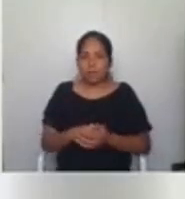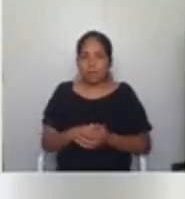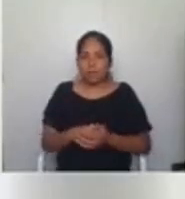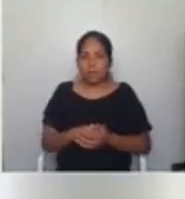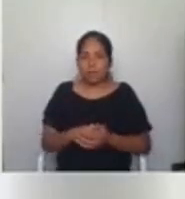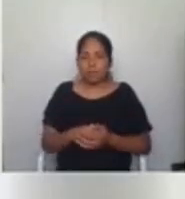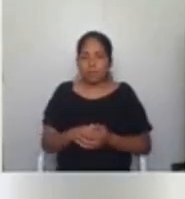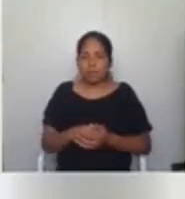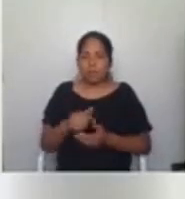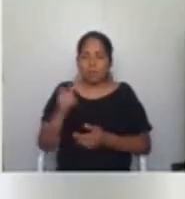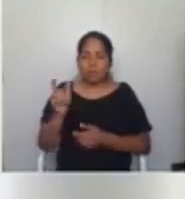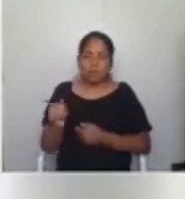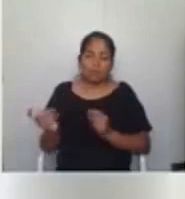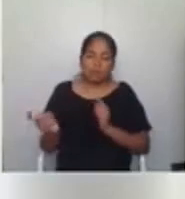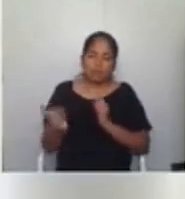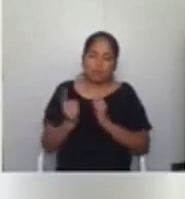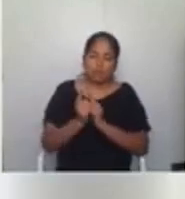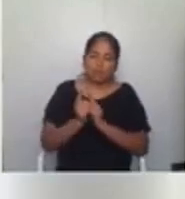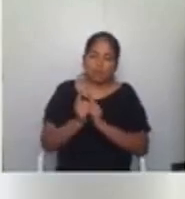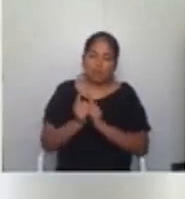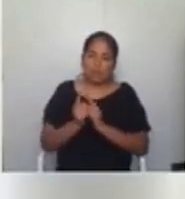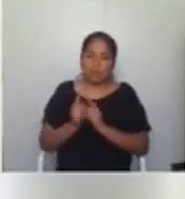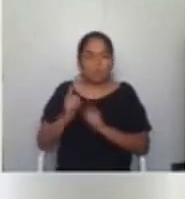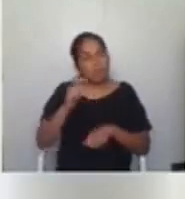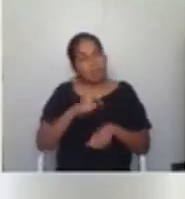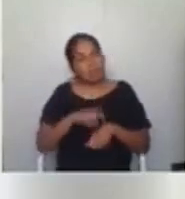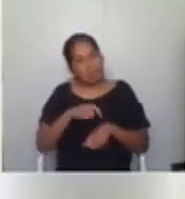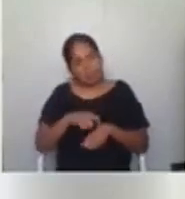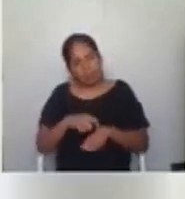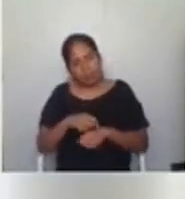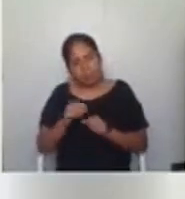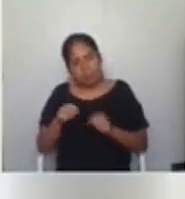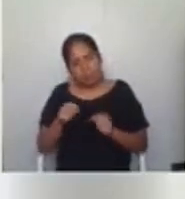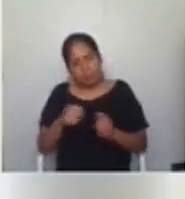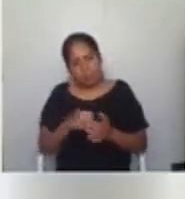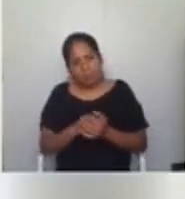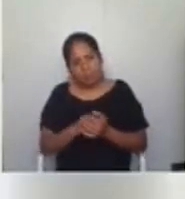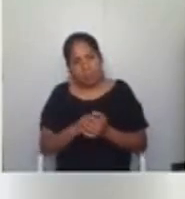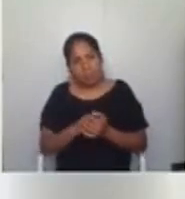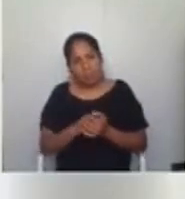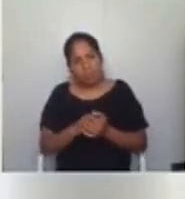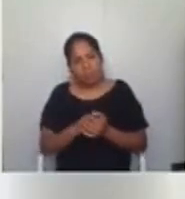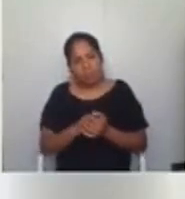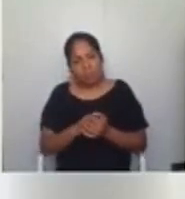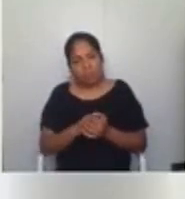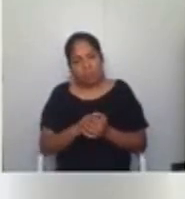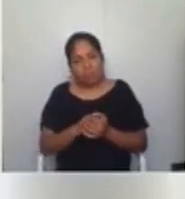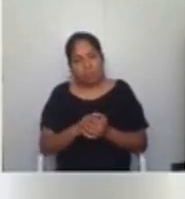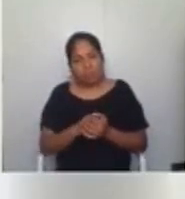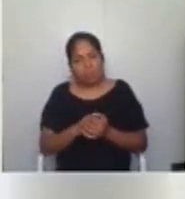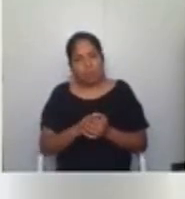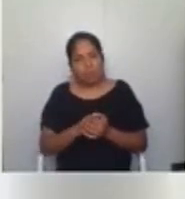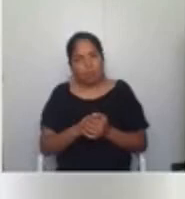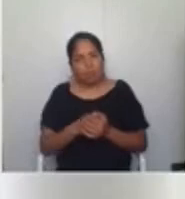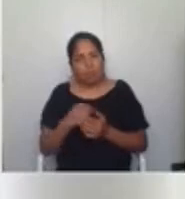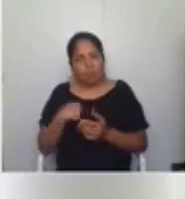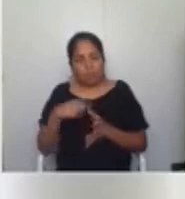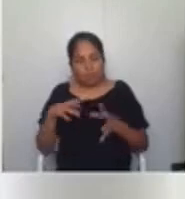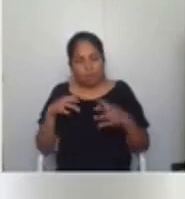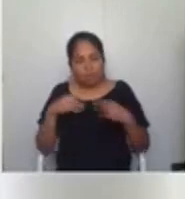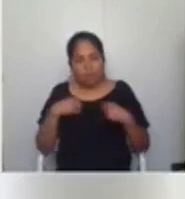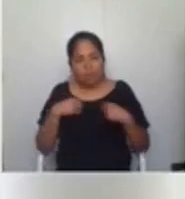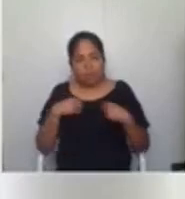dijo: Rafael, tengo tiempo para poner el agua de emergencia, me compro el problema. Y